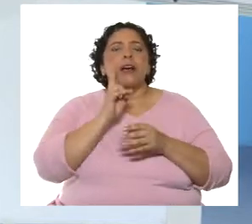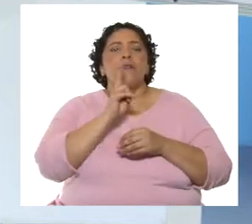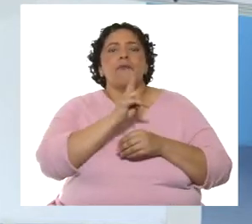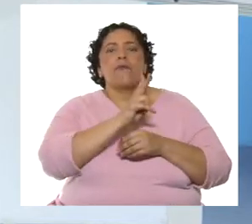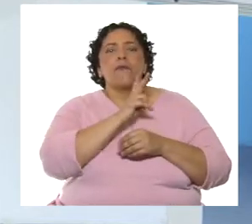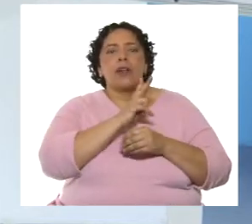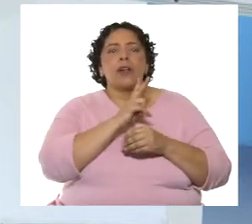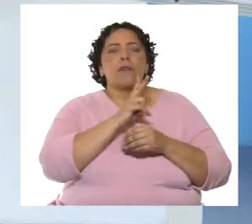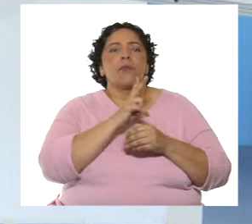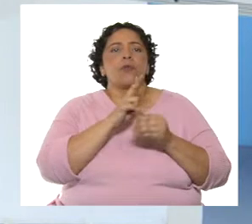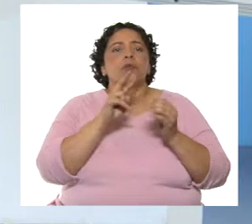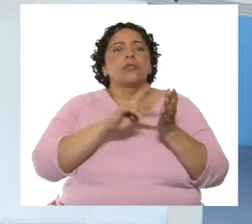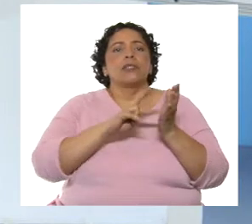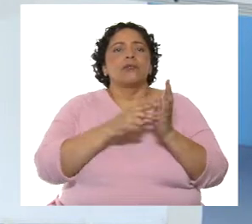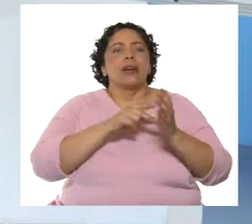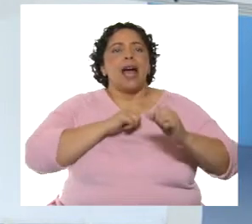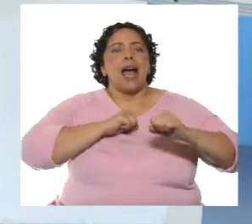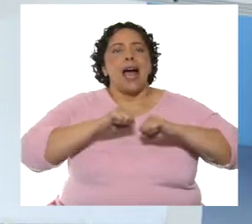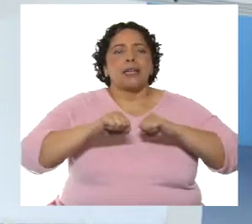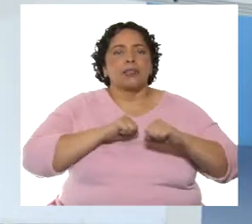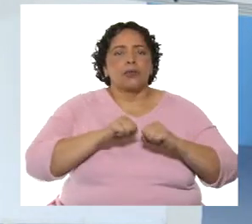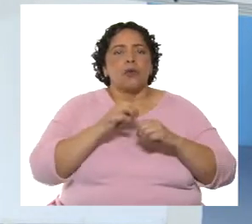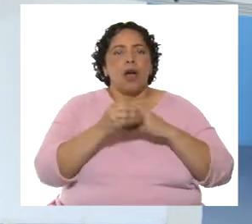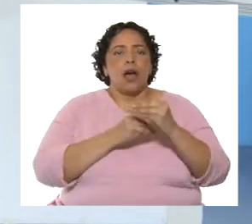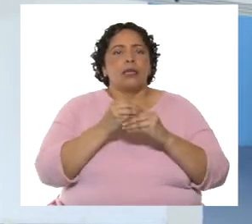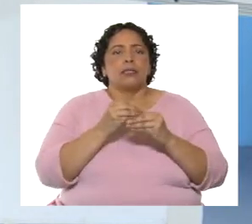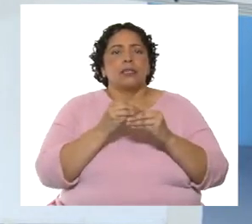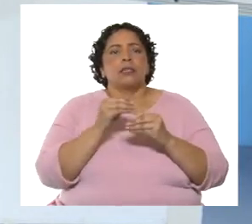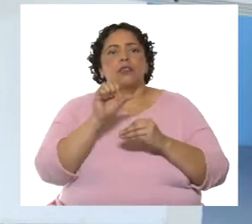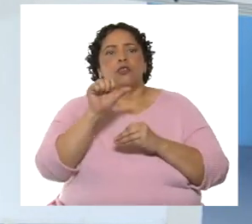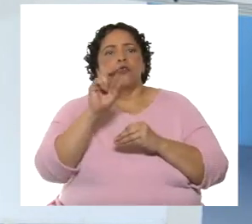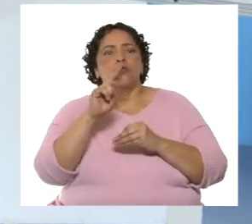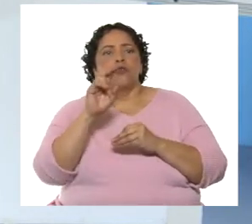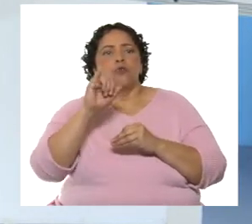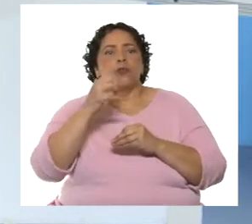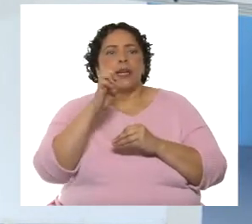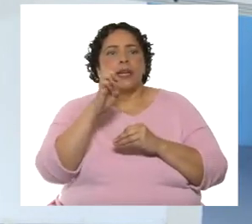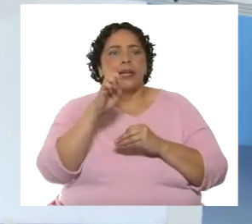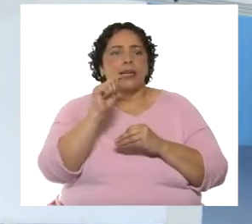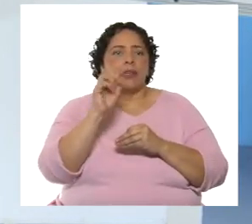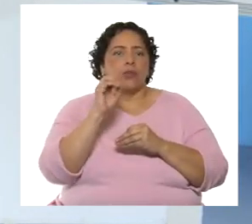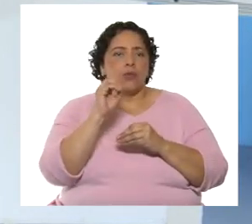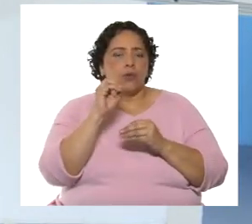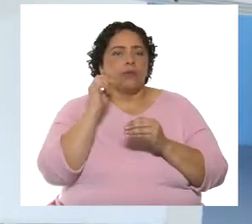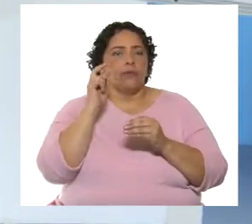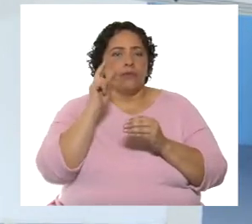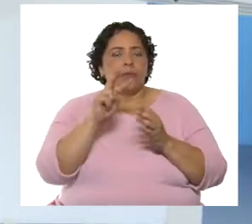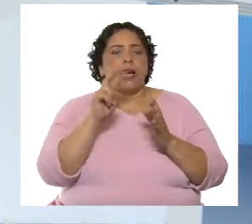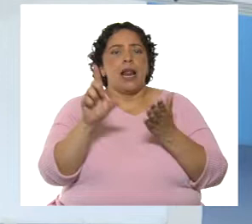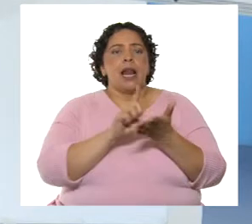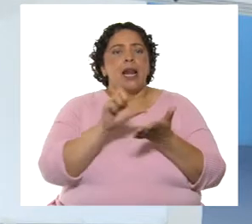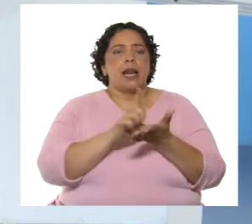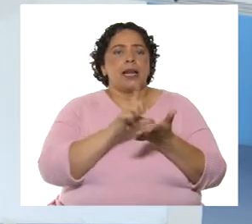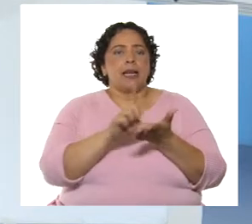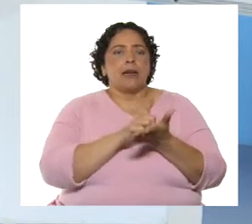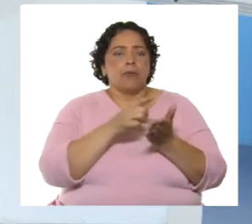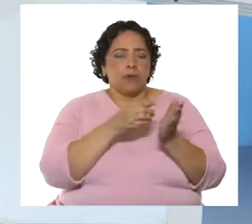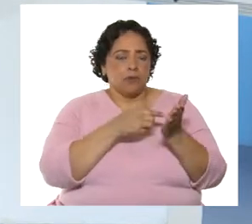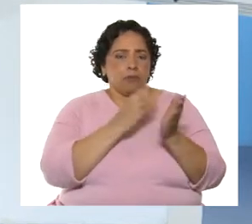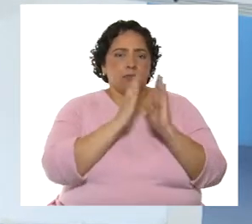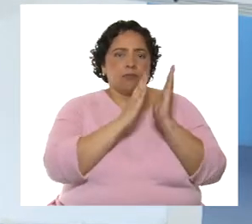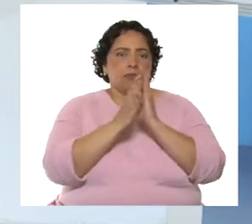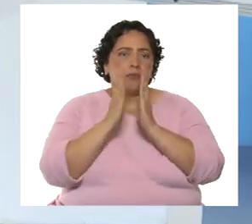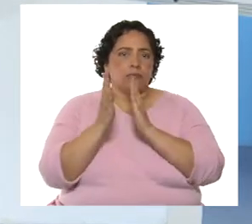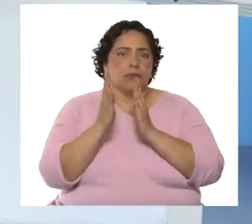está realizando el sujeto. Muy bien, lo tenemos aquí, fíjense, en los libros de la colección Bicentenario, lo podemos